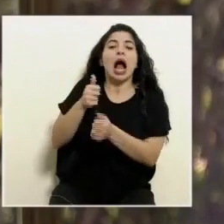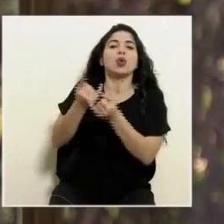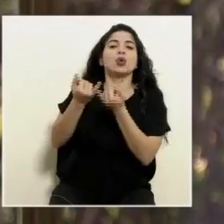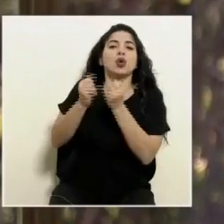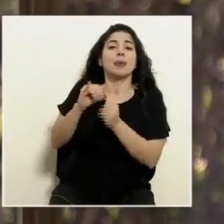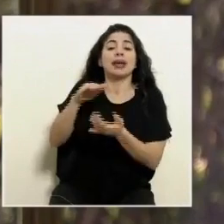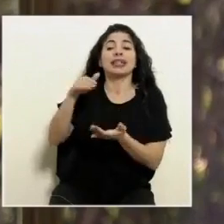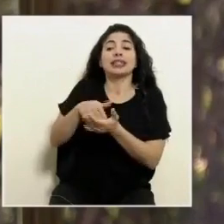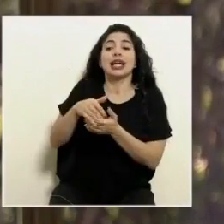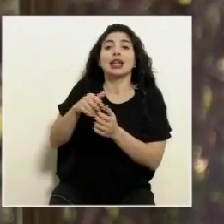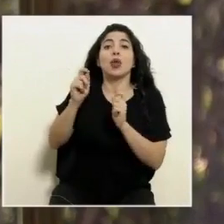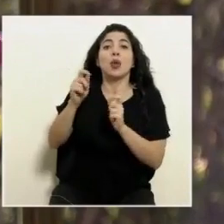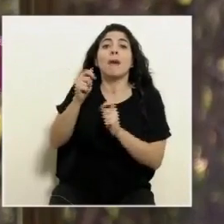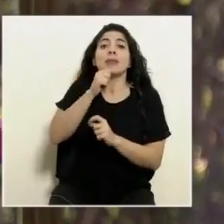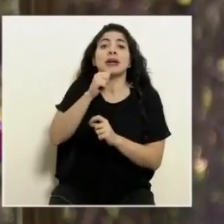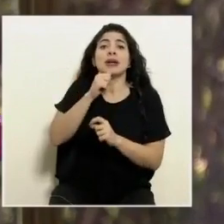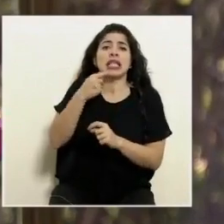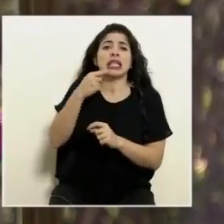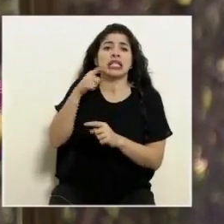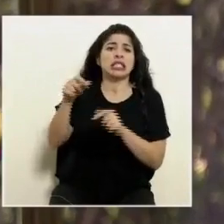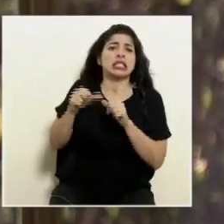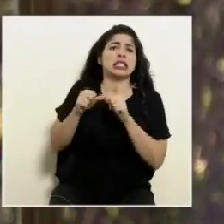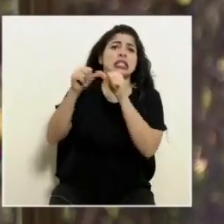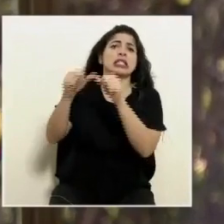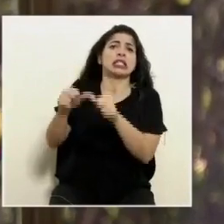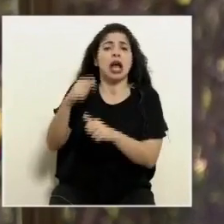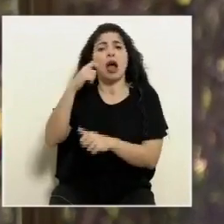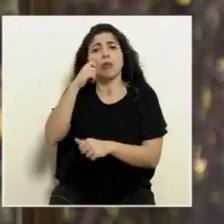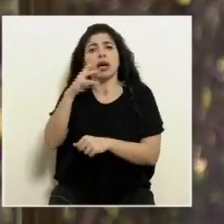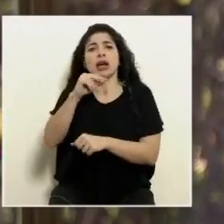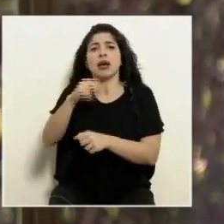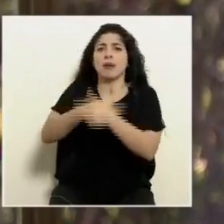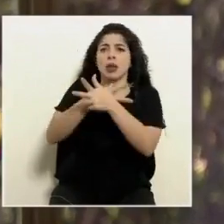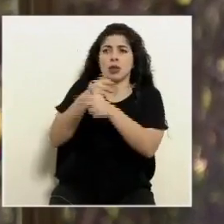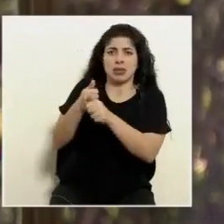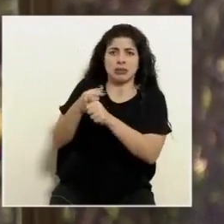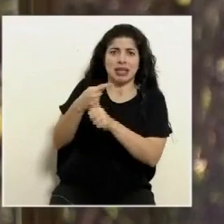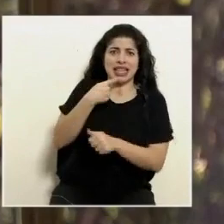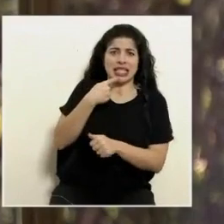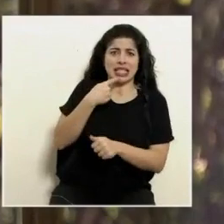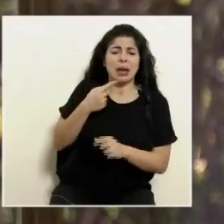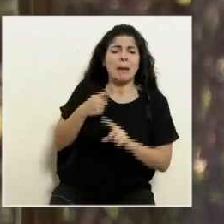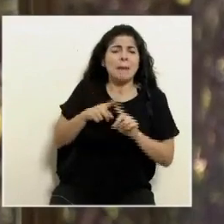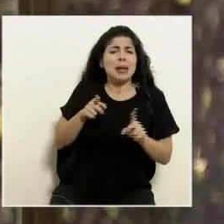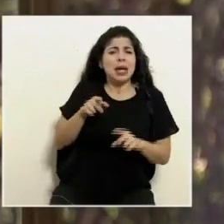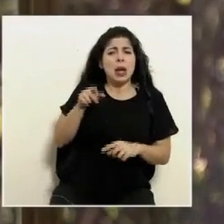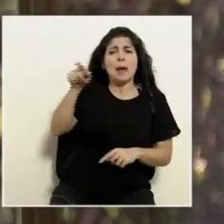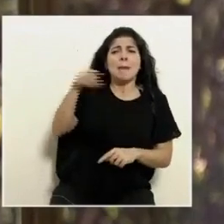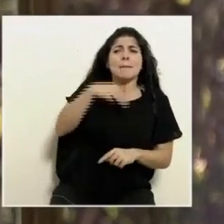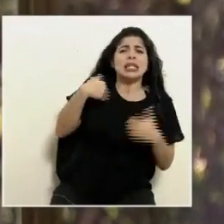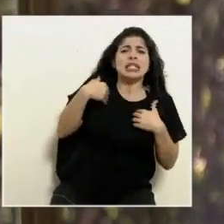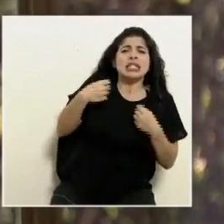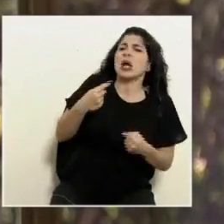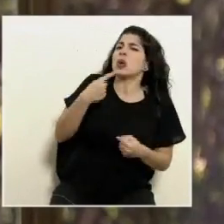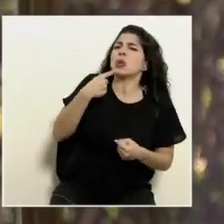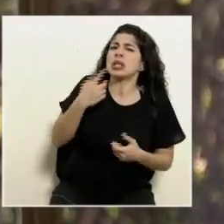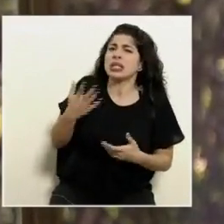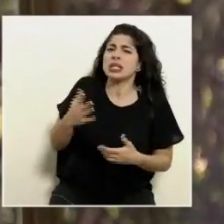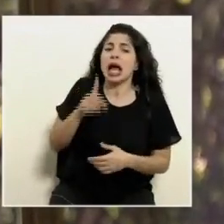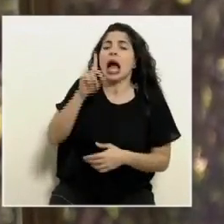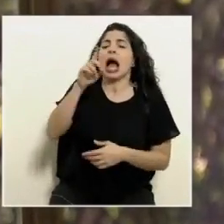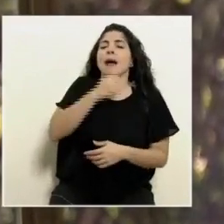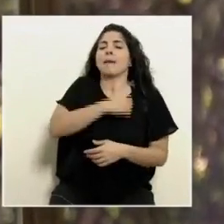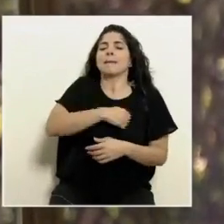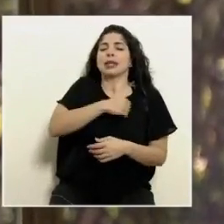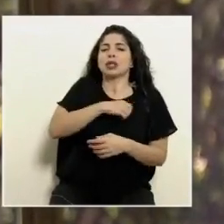que ellos van a seguir como venían trabajando, con la presencialidad y la virtualidad. ¿Cuál es la directriz de parte del Ministerio de Salud? Perdón, y don